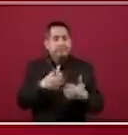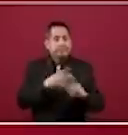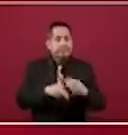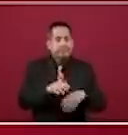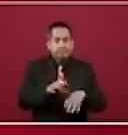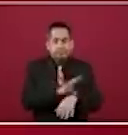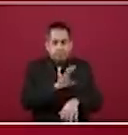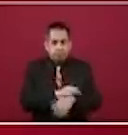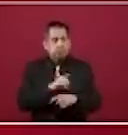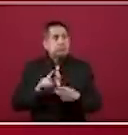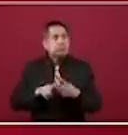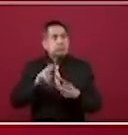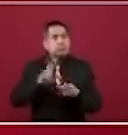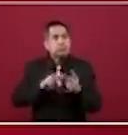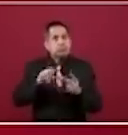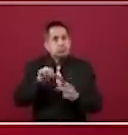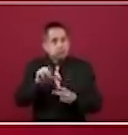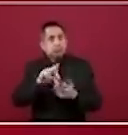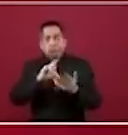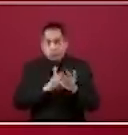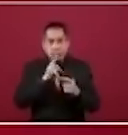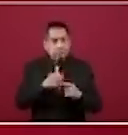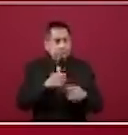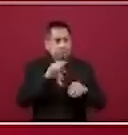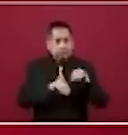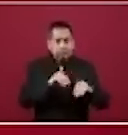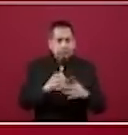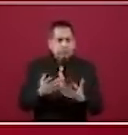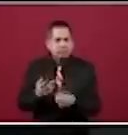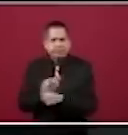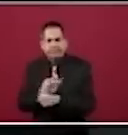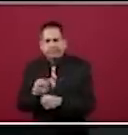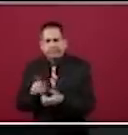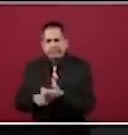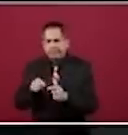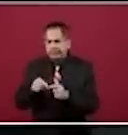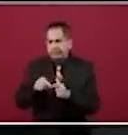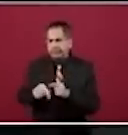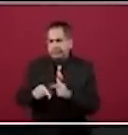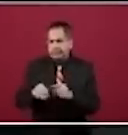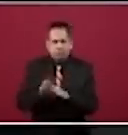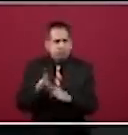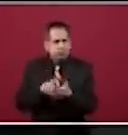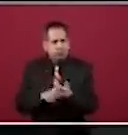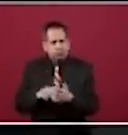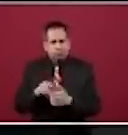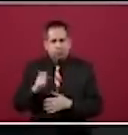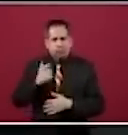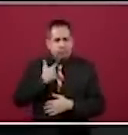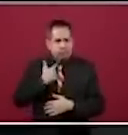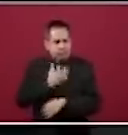consiguieron otras 11 hidroeléctricas. ¿Qué problemas les va a generar entrar a este campo con los